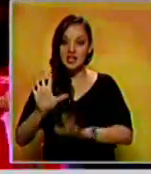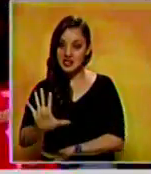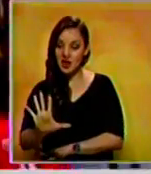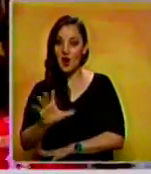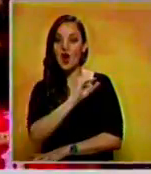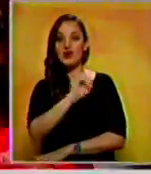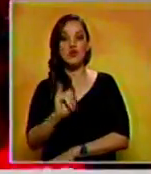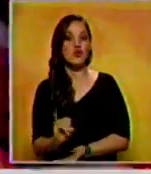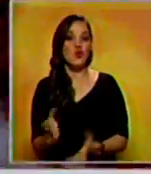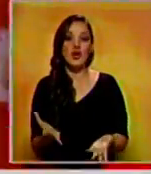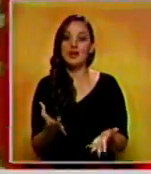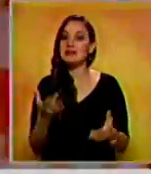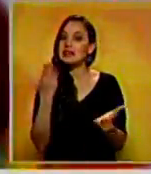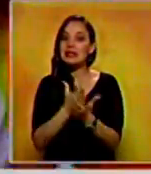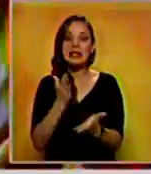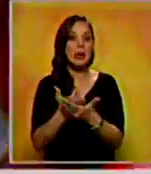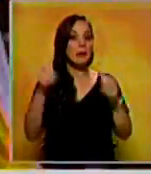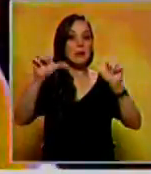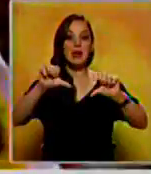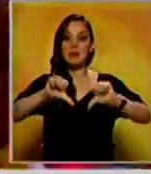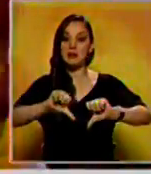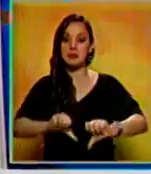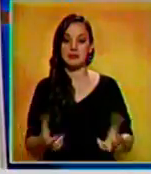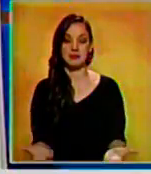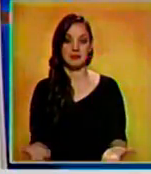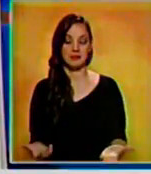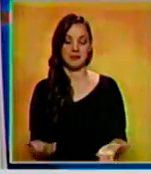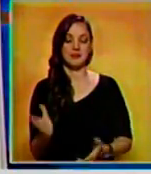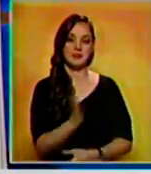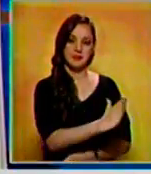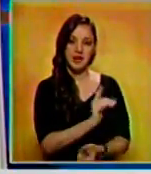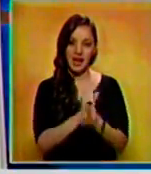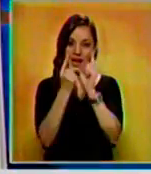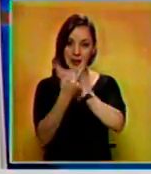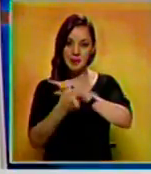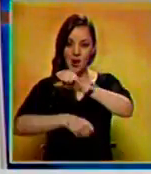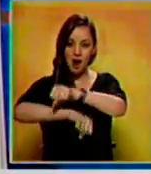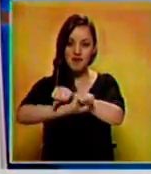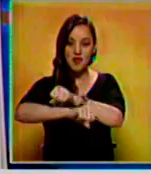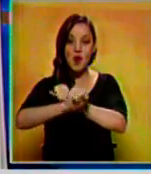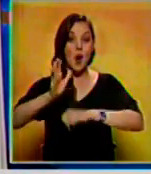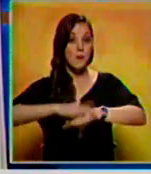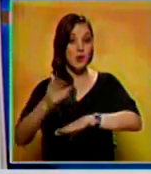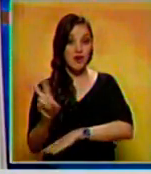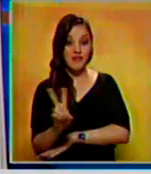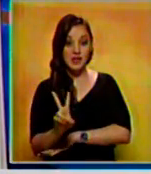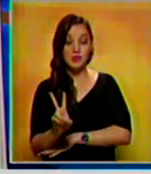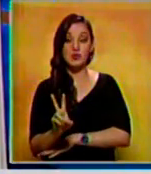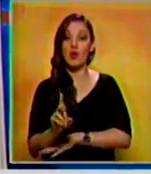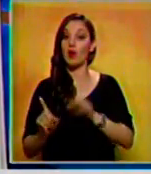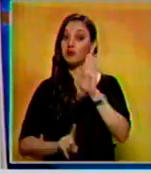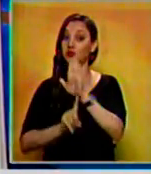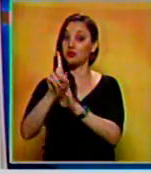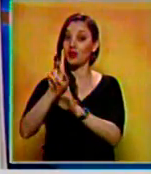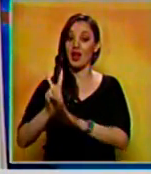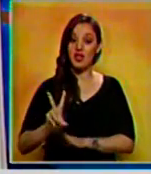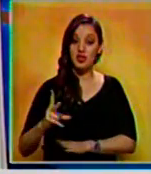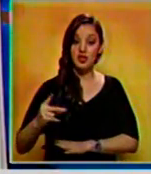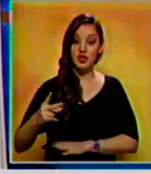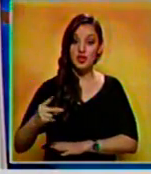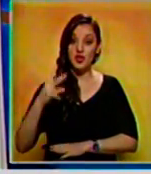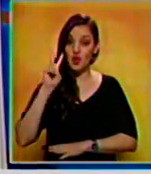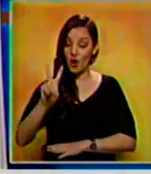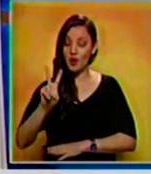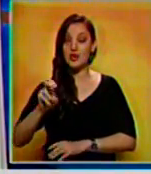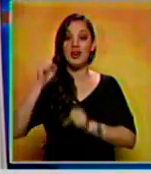sigue sin conocer la victoria en esta temporada. Pasamos ahora a notas del fútbol porque Venezuela remontó una desventaja de 2 tantos y terminó